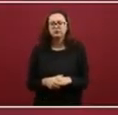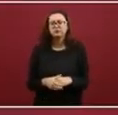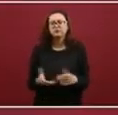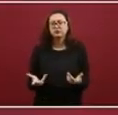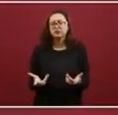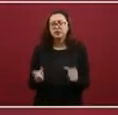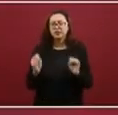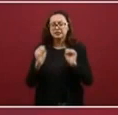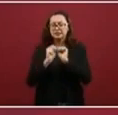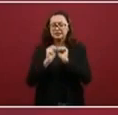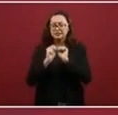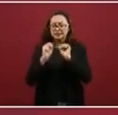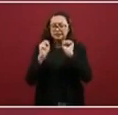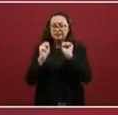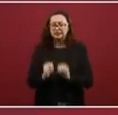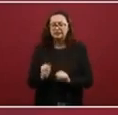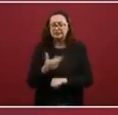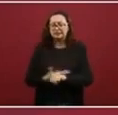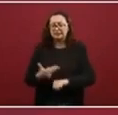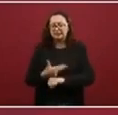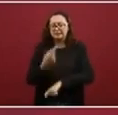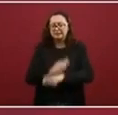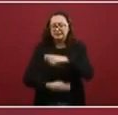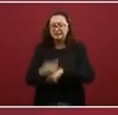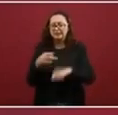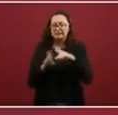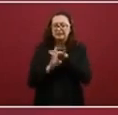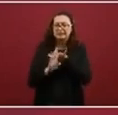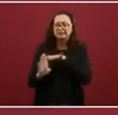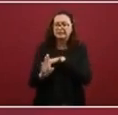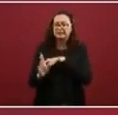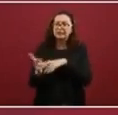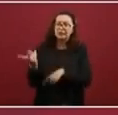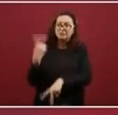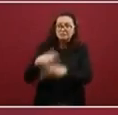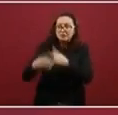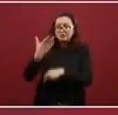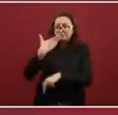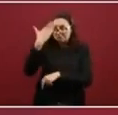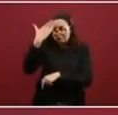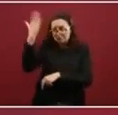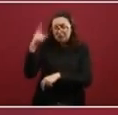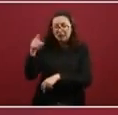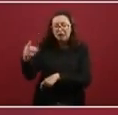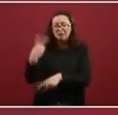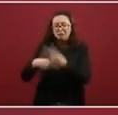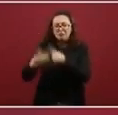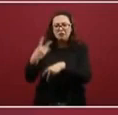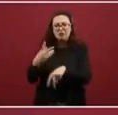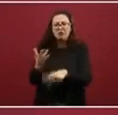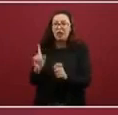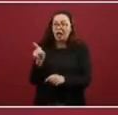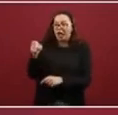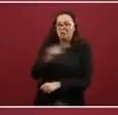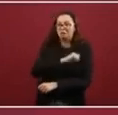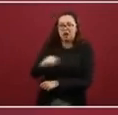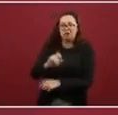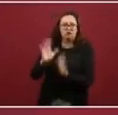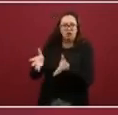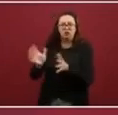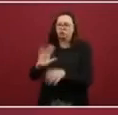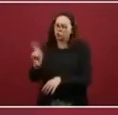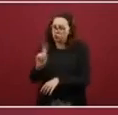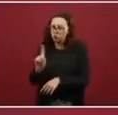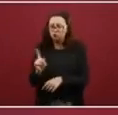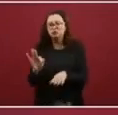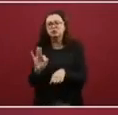plantea que intercambiemos las bases de datos, porque no es nada más si viene alguien de Medio Oriente, es si alguien está huyendo en los países de Centroamérica,